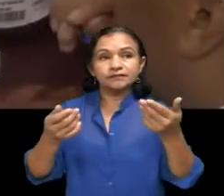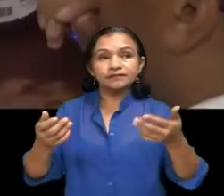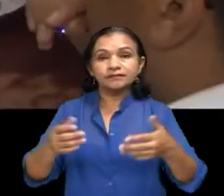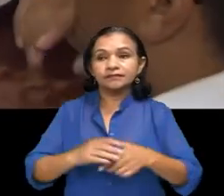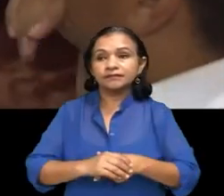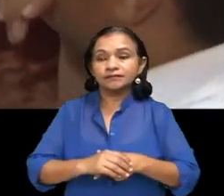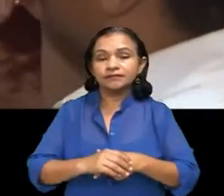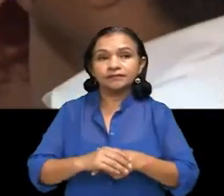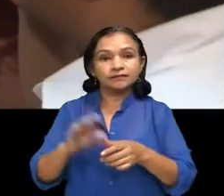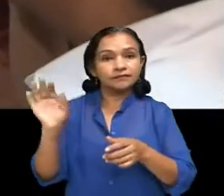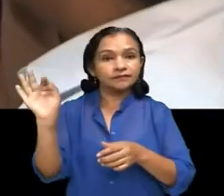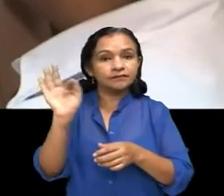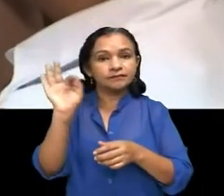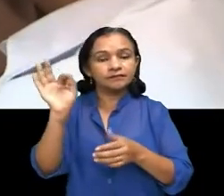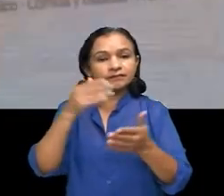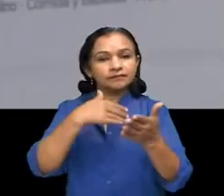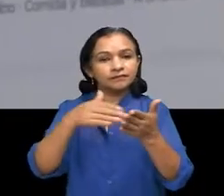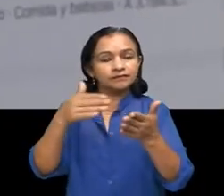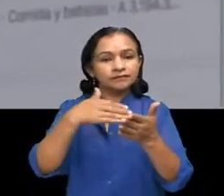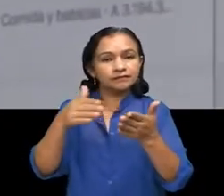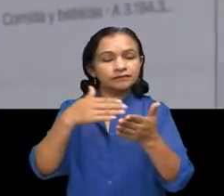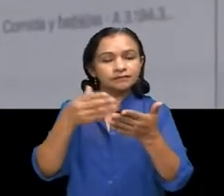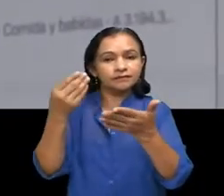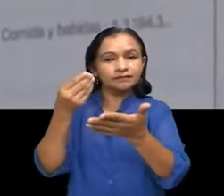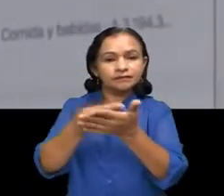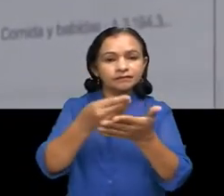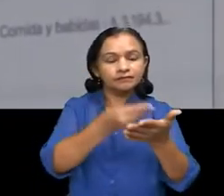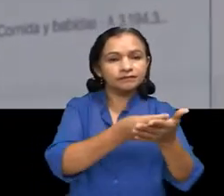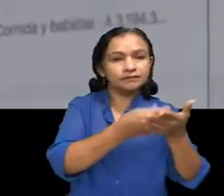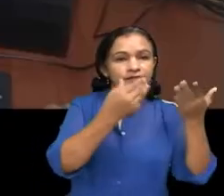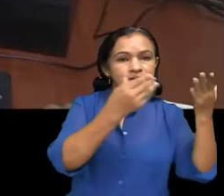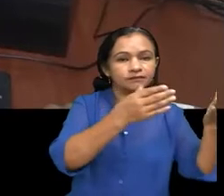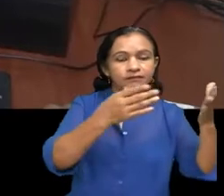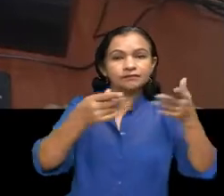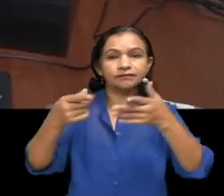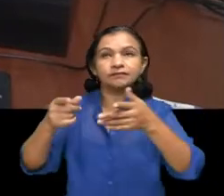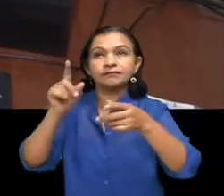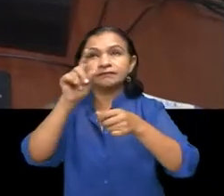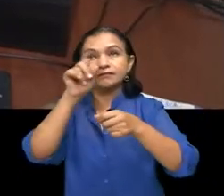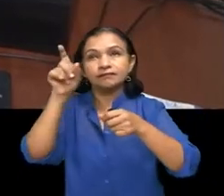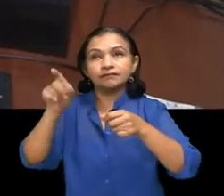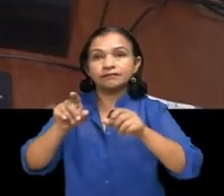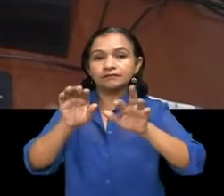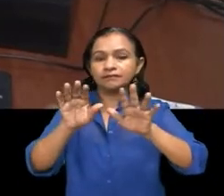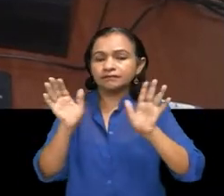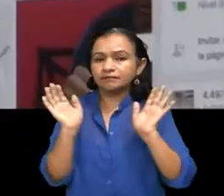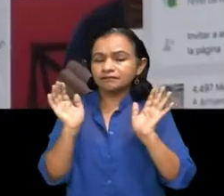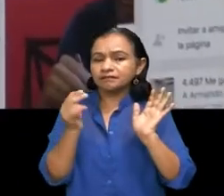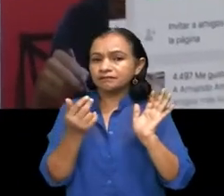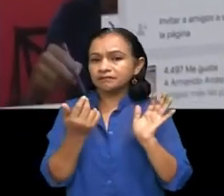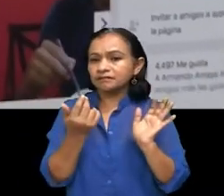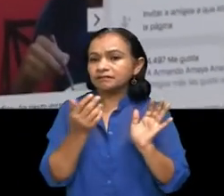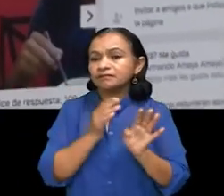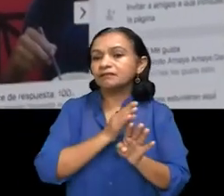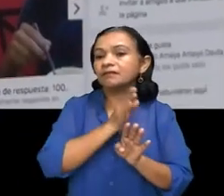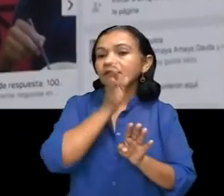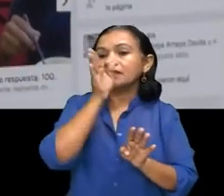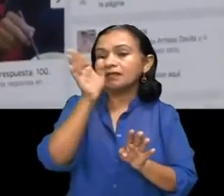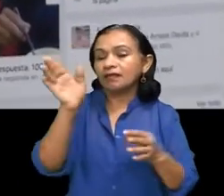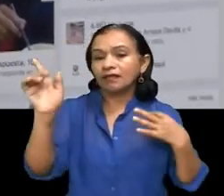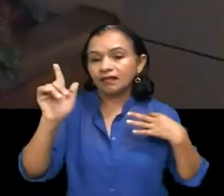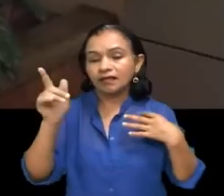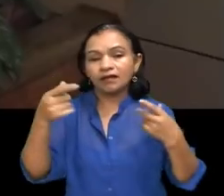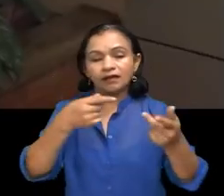Es una forma sencilla de comprar productos y servicios por medio de Internet sin necesidad de ir a una tienda